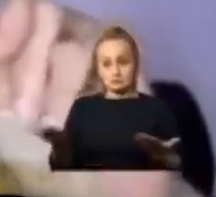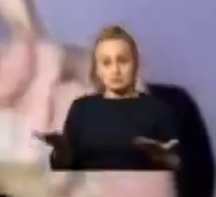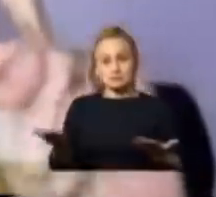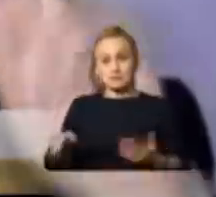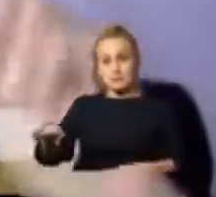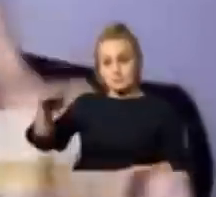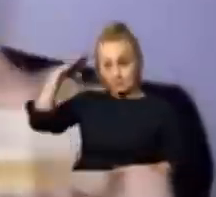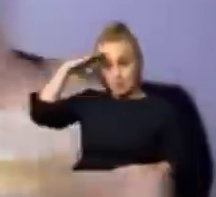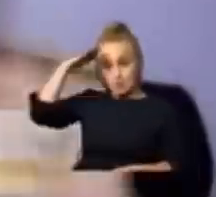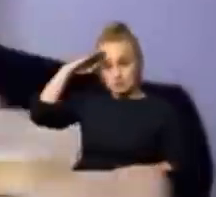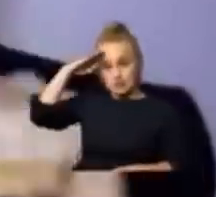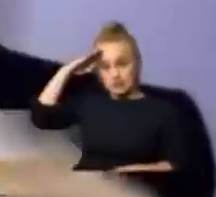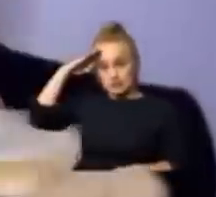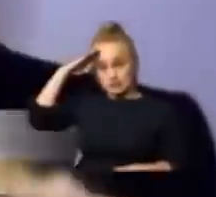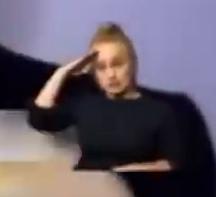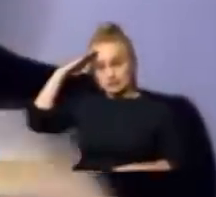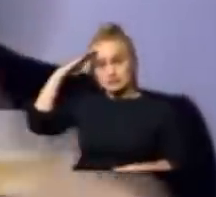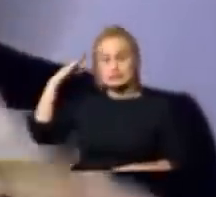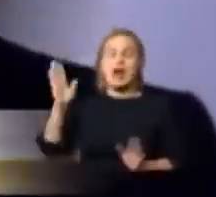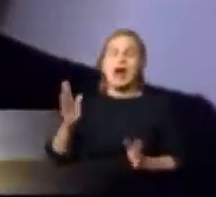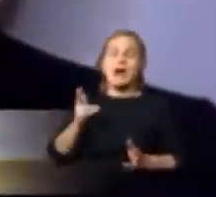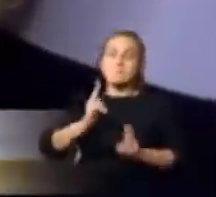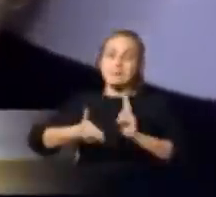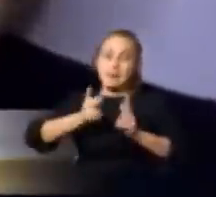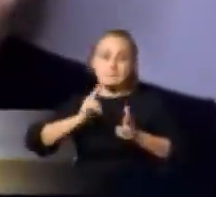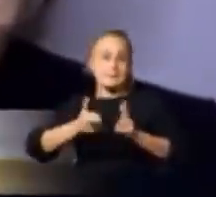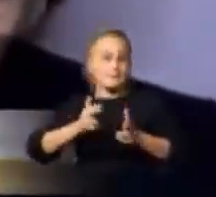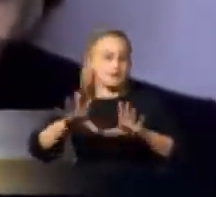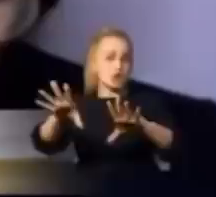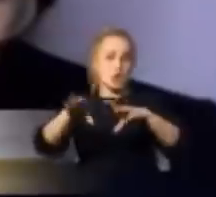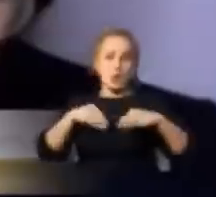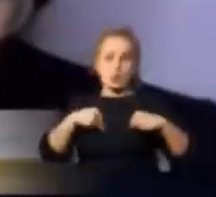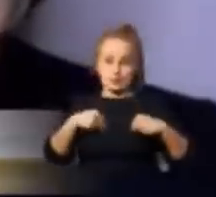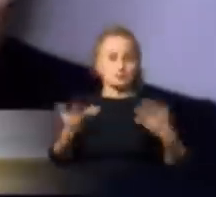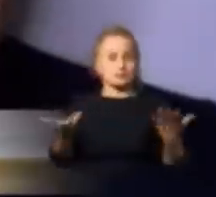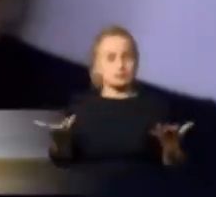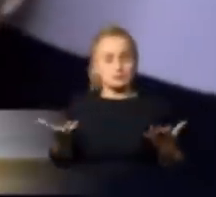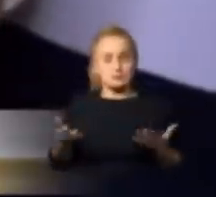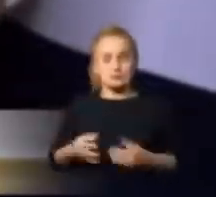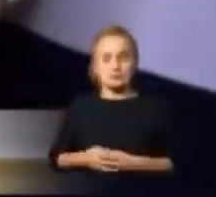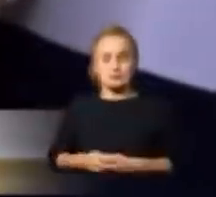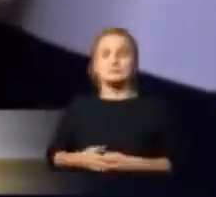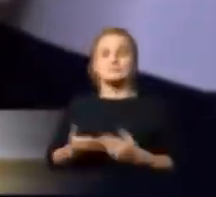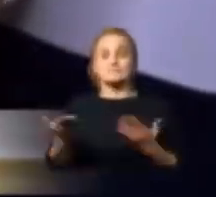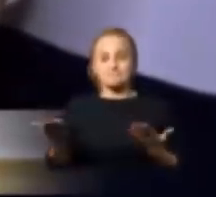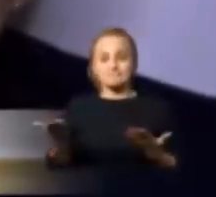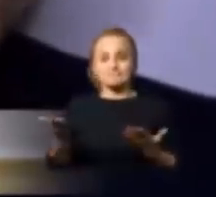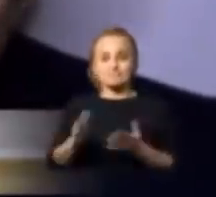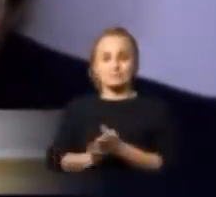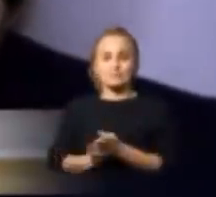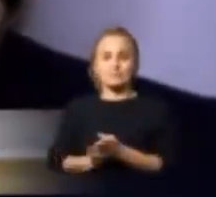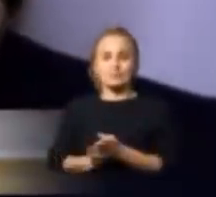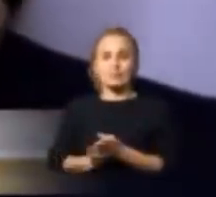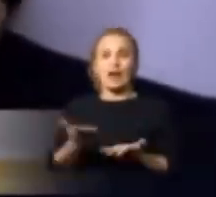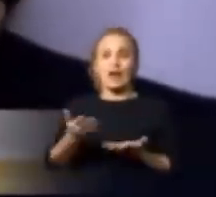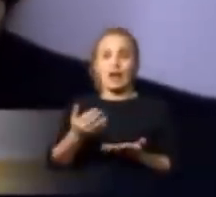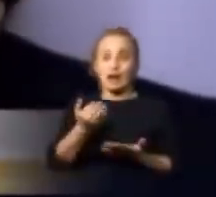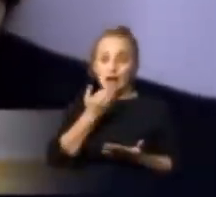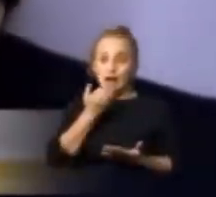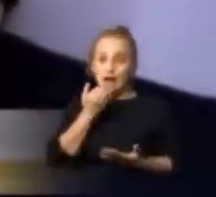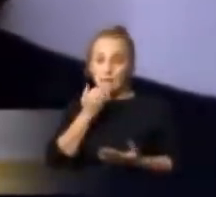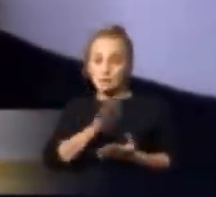fuerza pública, asesinatos que repudio, tengan el origen que tengan, por supuesto que sí, pero no se puede disparar contra los